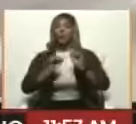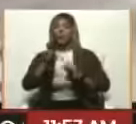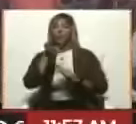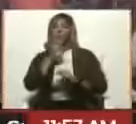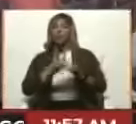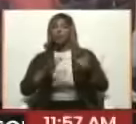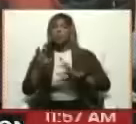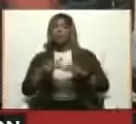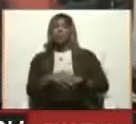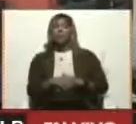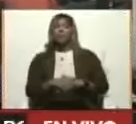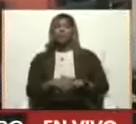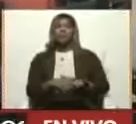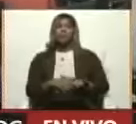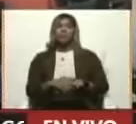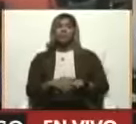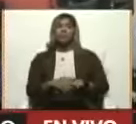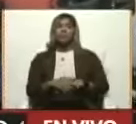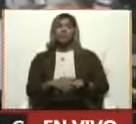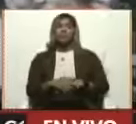mascota.